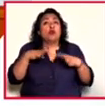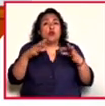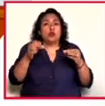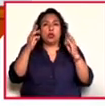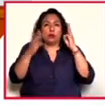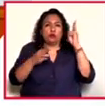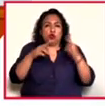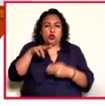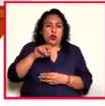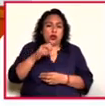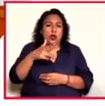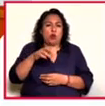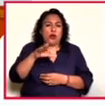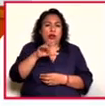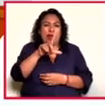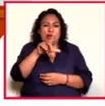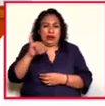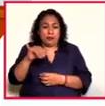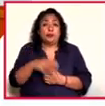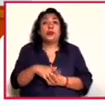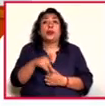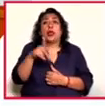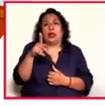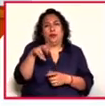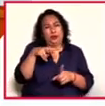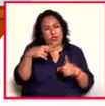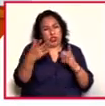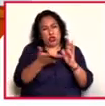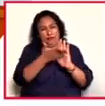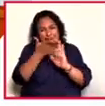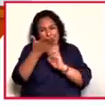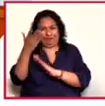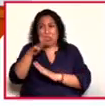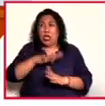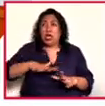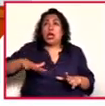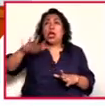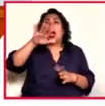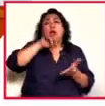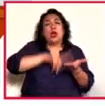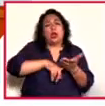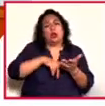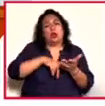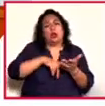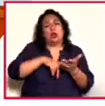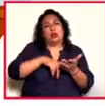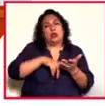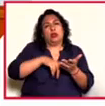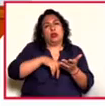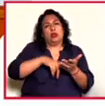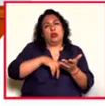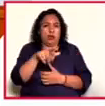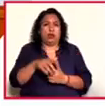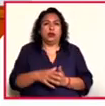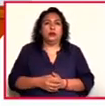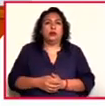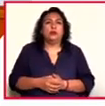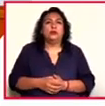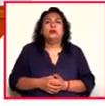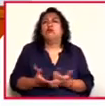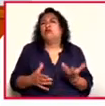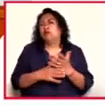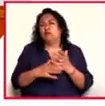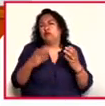Anahuacalli. La dimensión arquitectónica del recinto será abordada de manera digital, al igual que un acervo de objetos